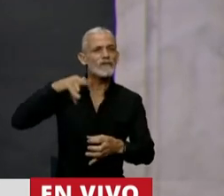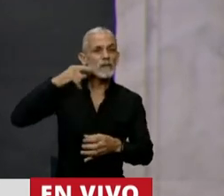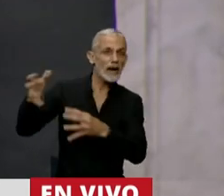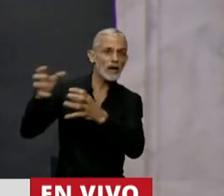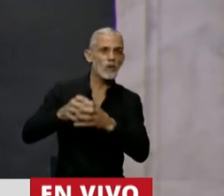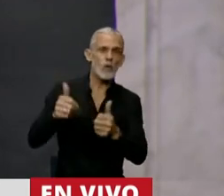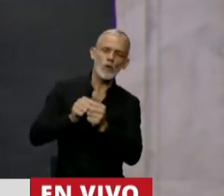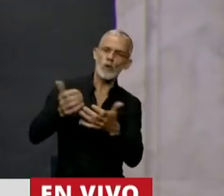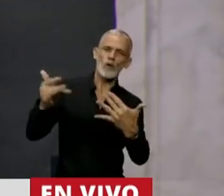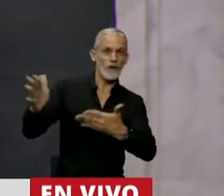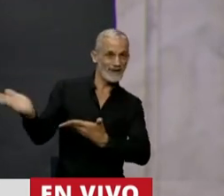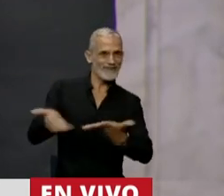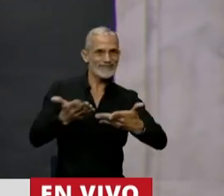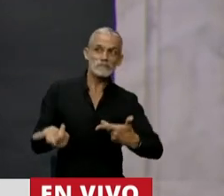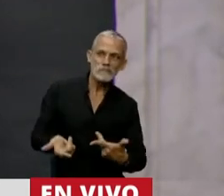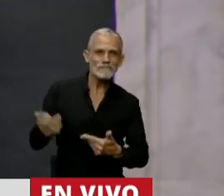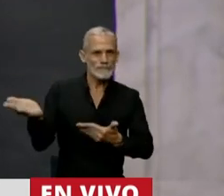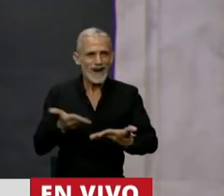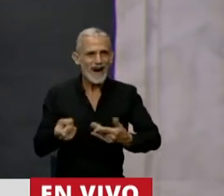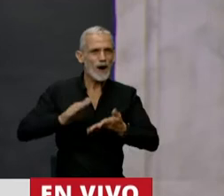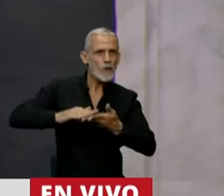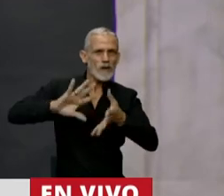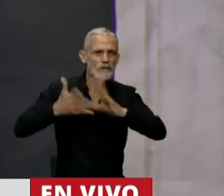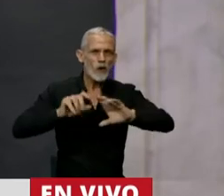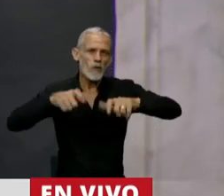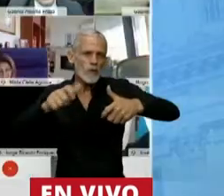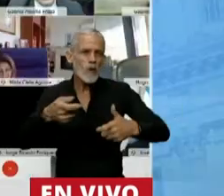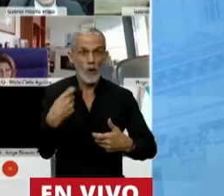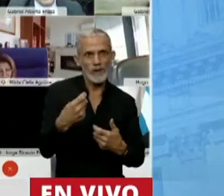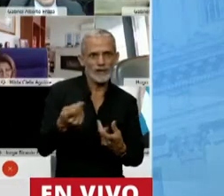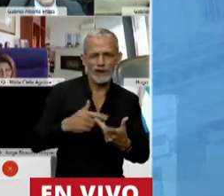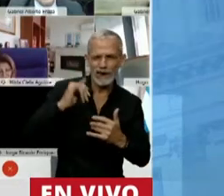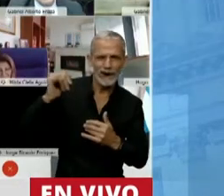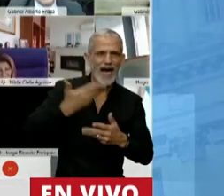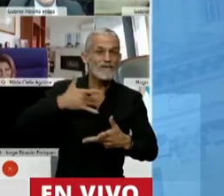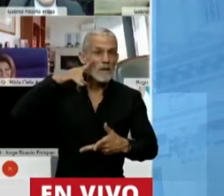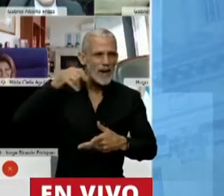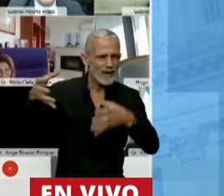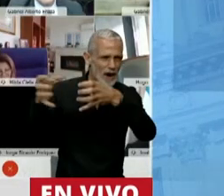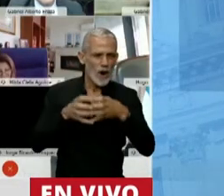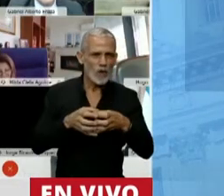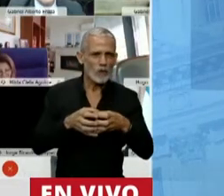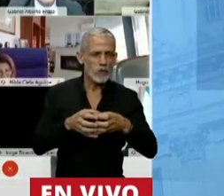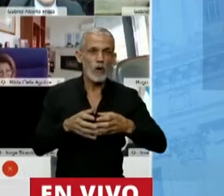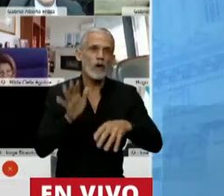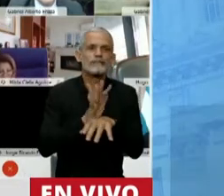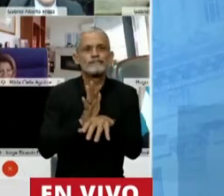se la recibió con música para sus oídos, con una nueva fórmula de movilidad jubilatoria que pretende